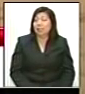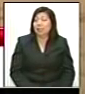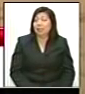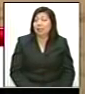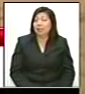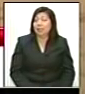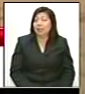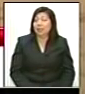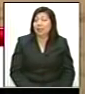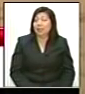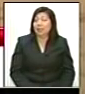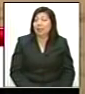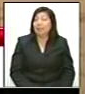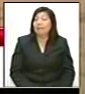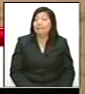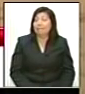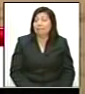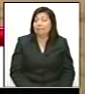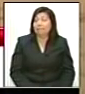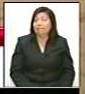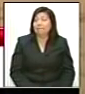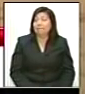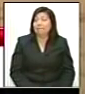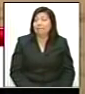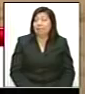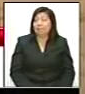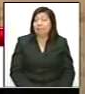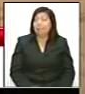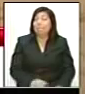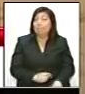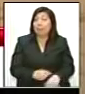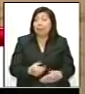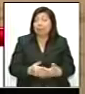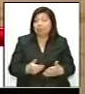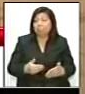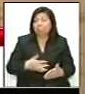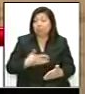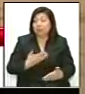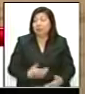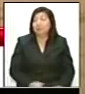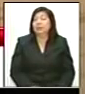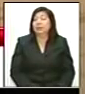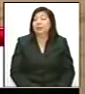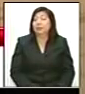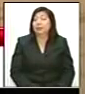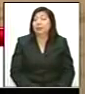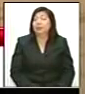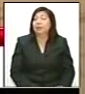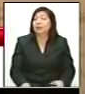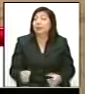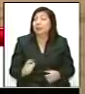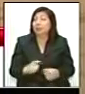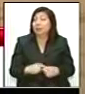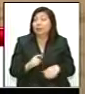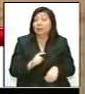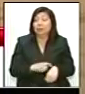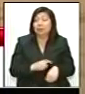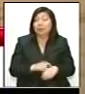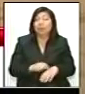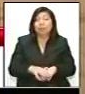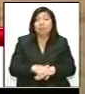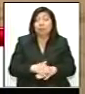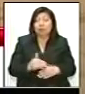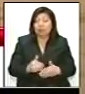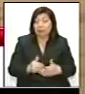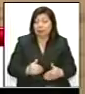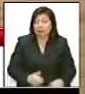Ya, vamos a tratar de hacer lo más temprano posible, pero lo que pasa es que hemos conciliado ese horario, vamos a tratar de